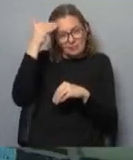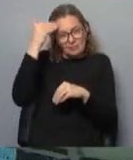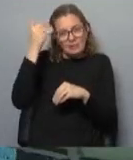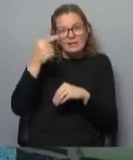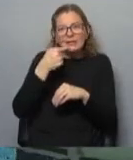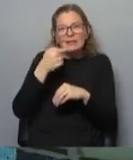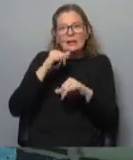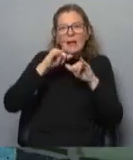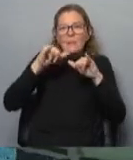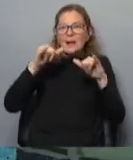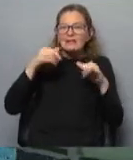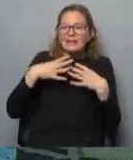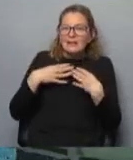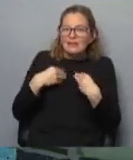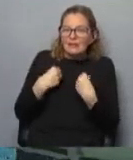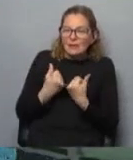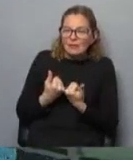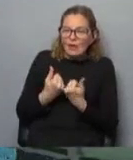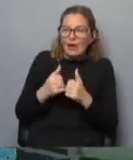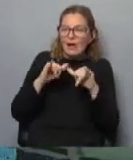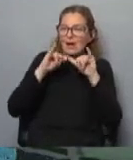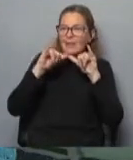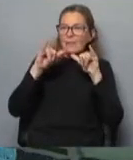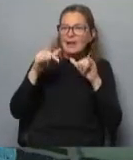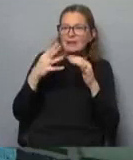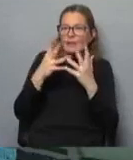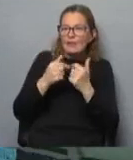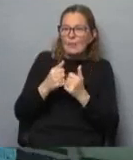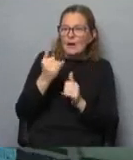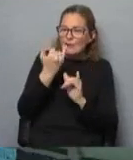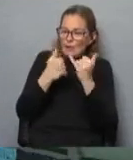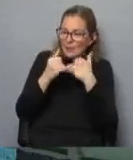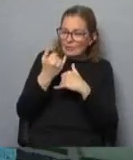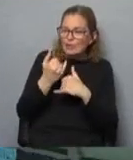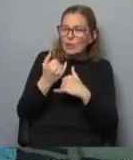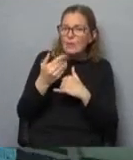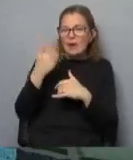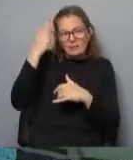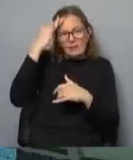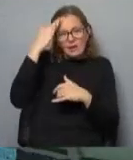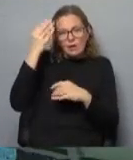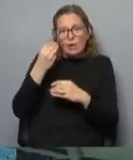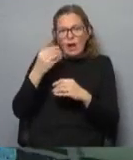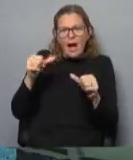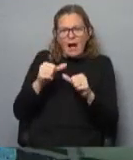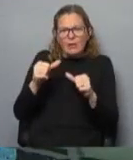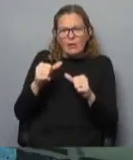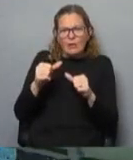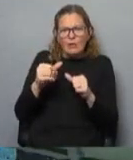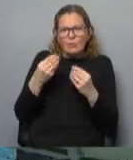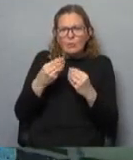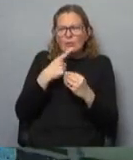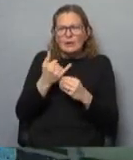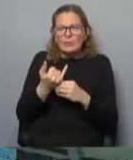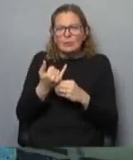de que existan campañas de sensibilización bueno campañas de este estilo información disponible para saber cómo actuar la formación